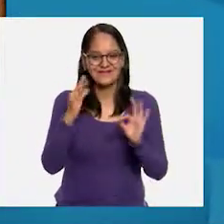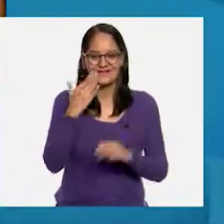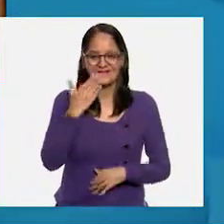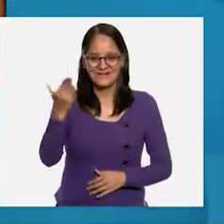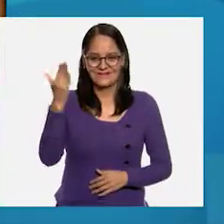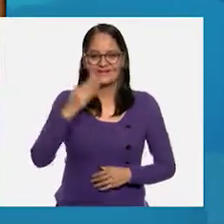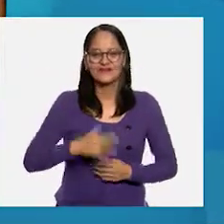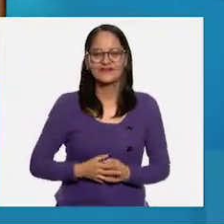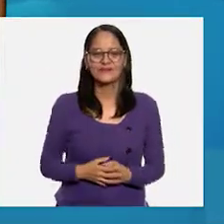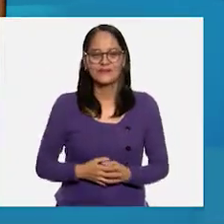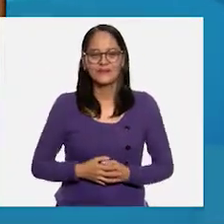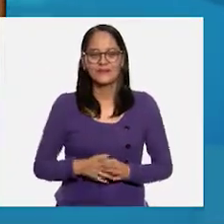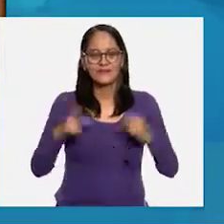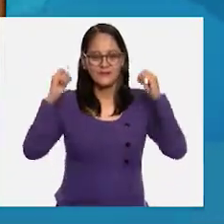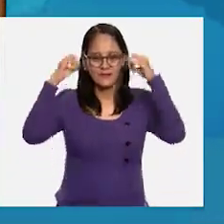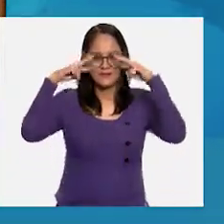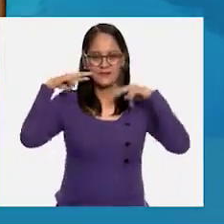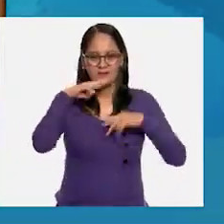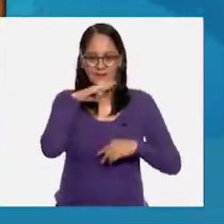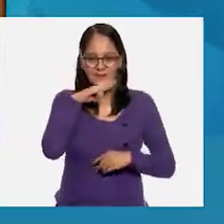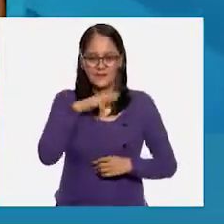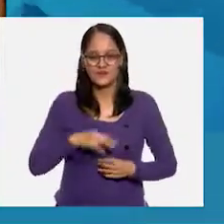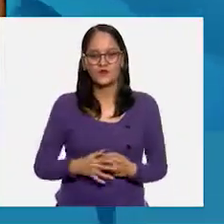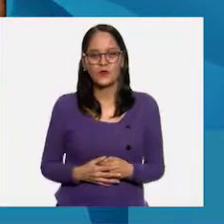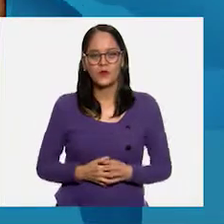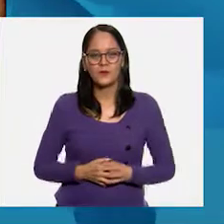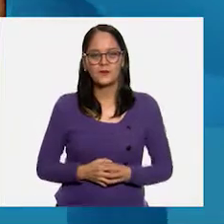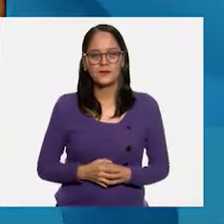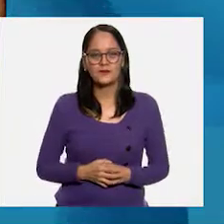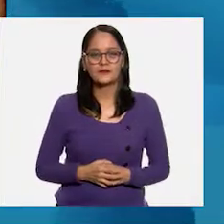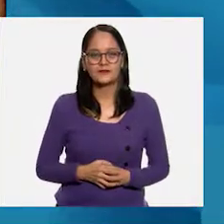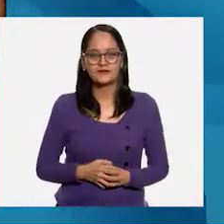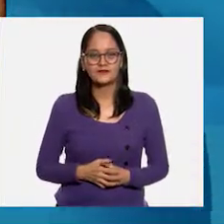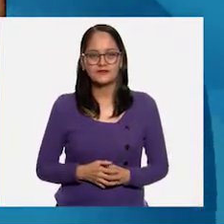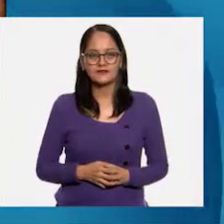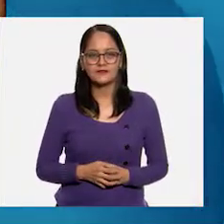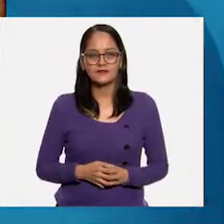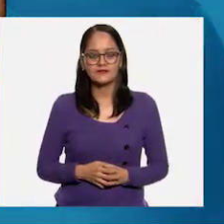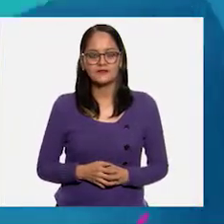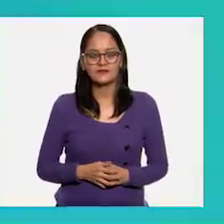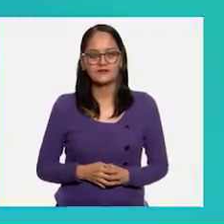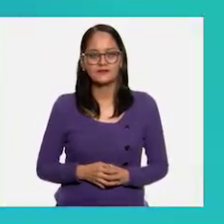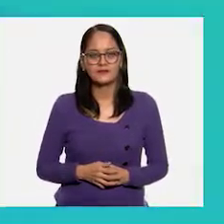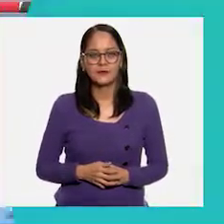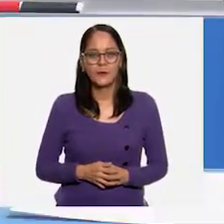¡Muy bien! ¡Nos vemos pronto!